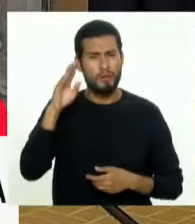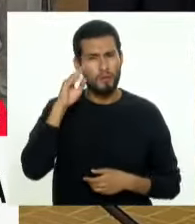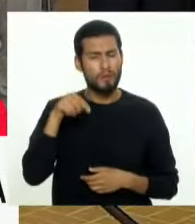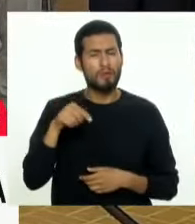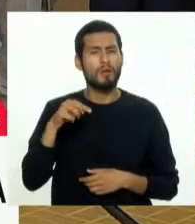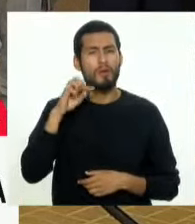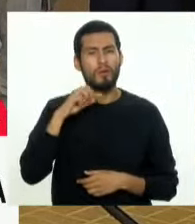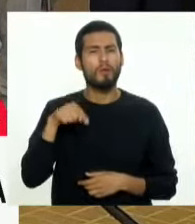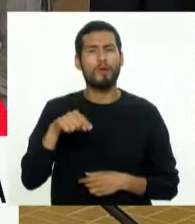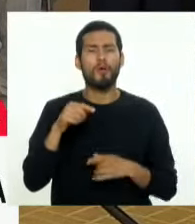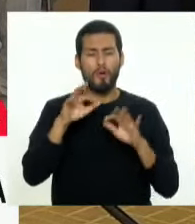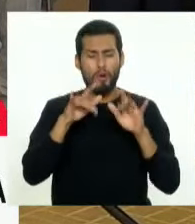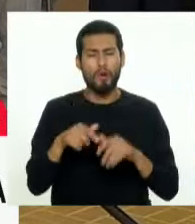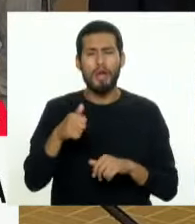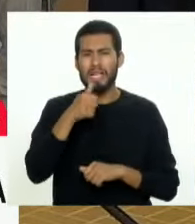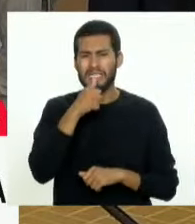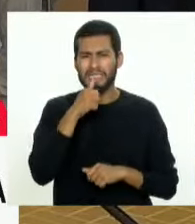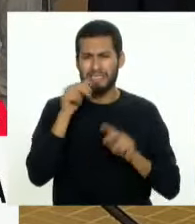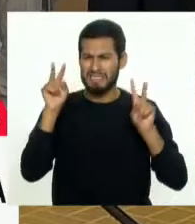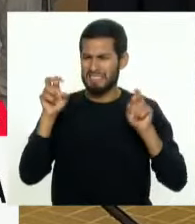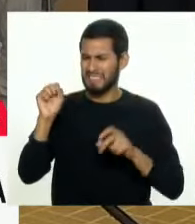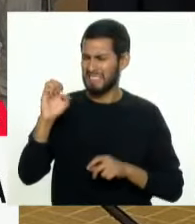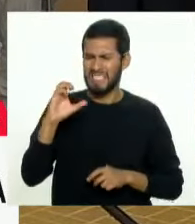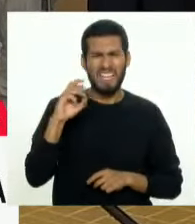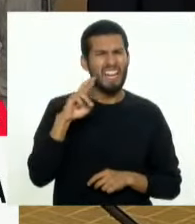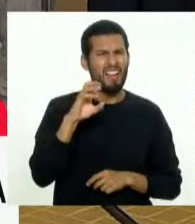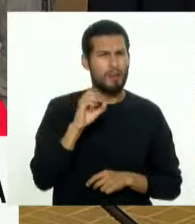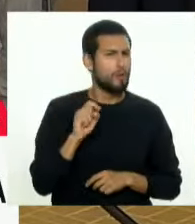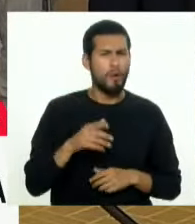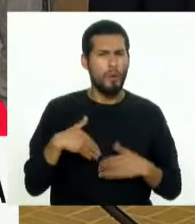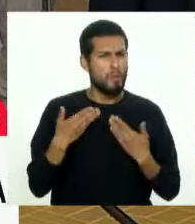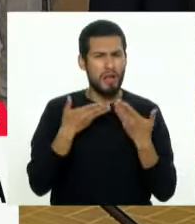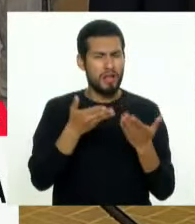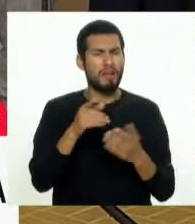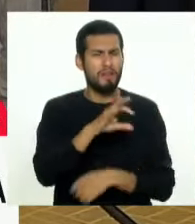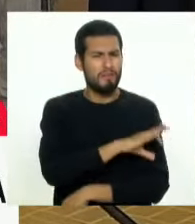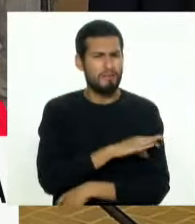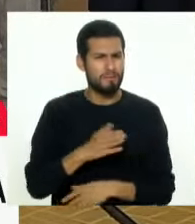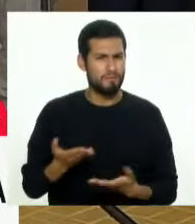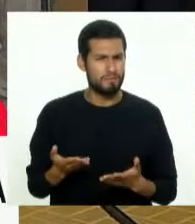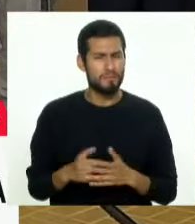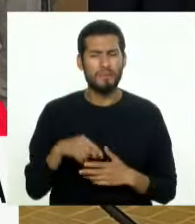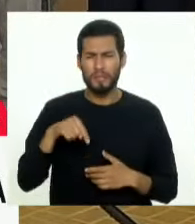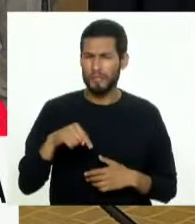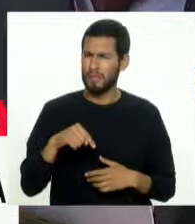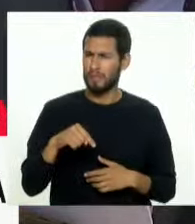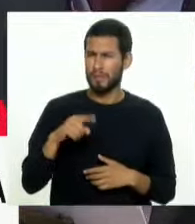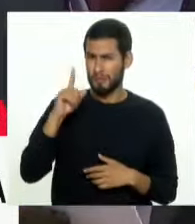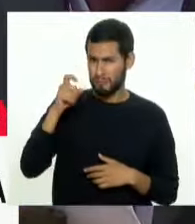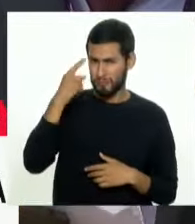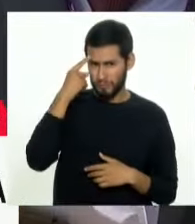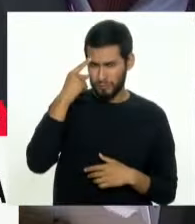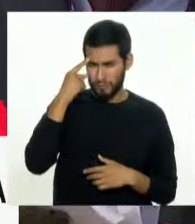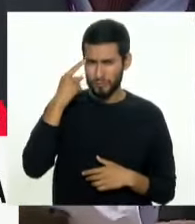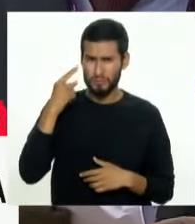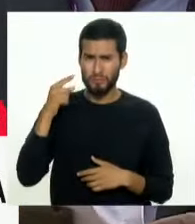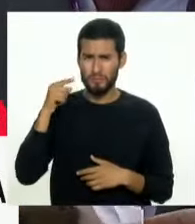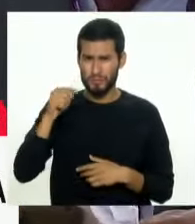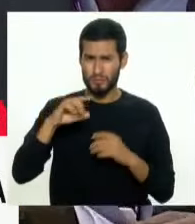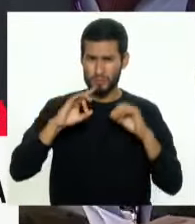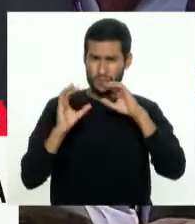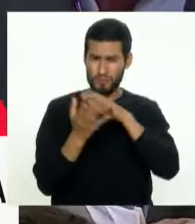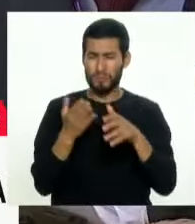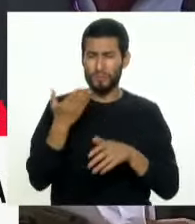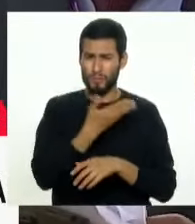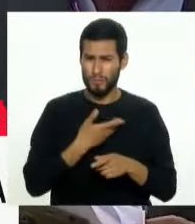es: son documentos secretos y por lo tanto no podíamos entregarlos a la fiscalía. Esta es una política global del